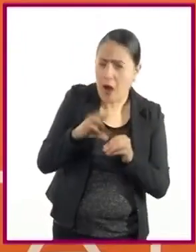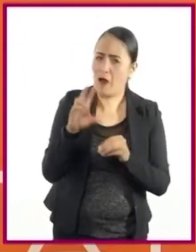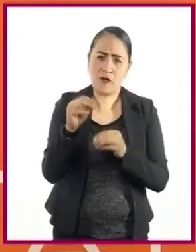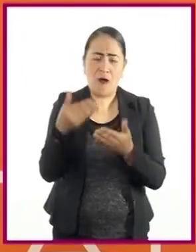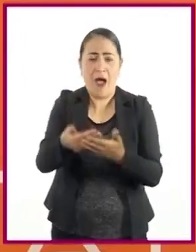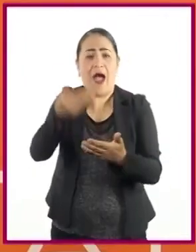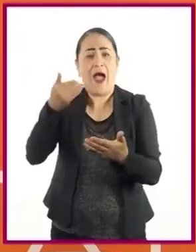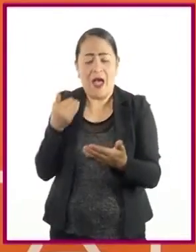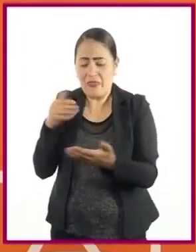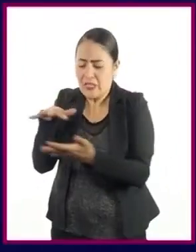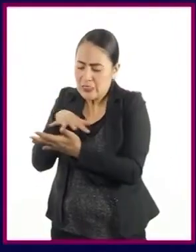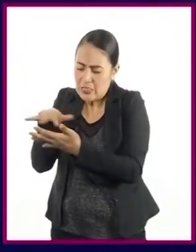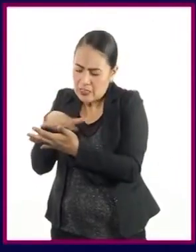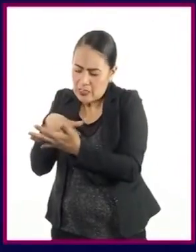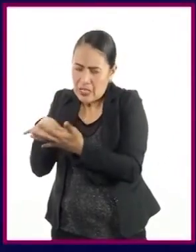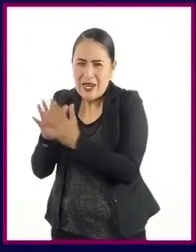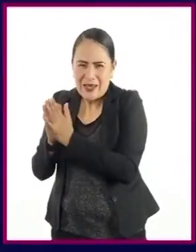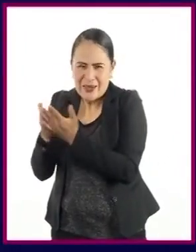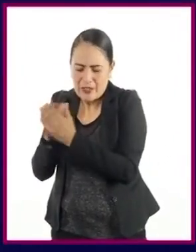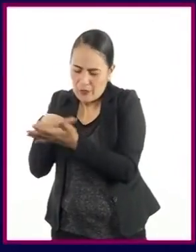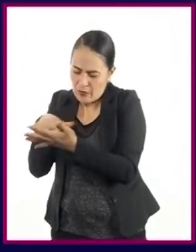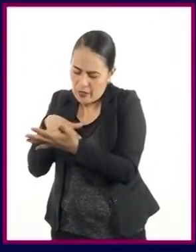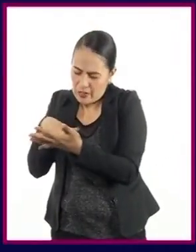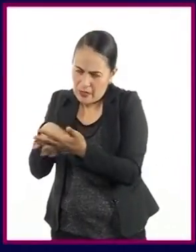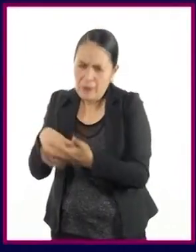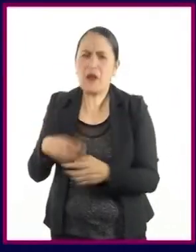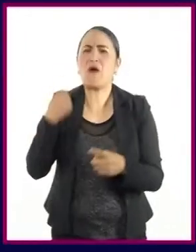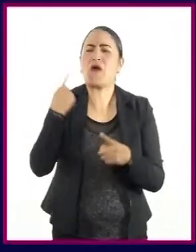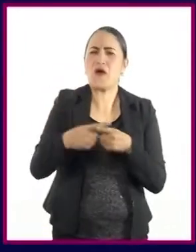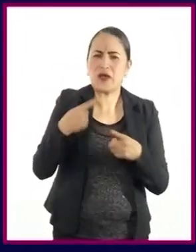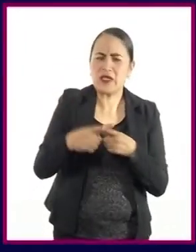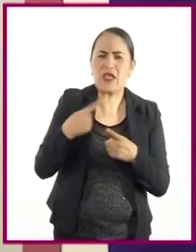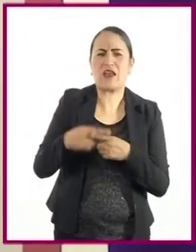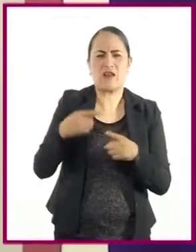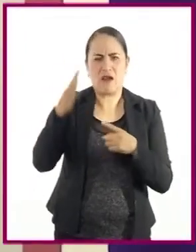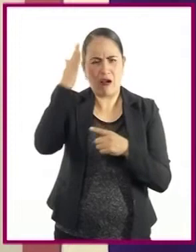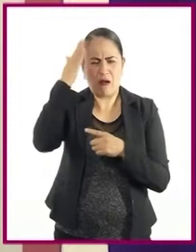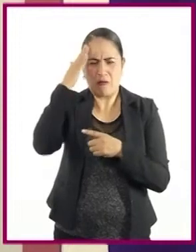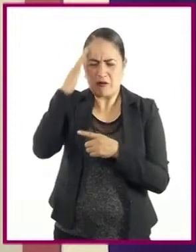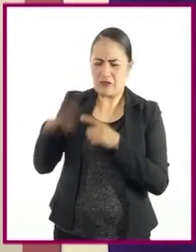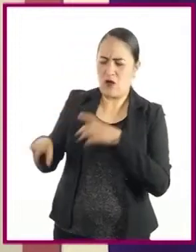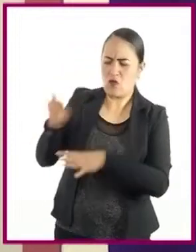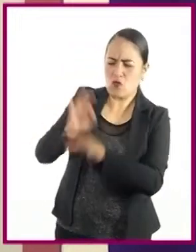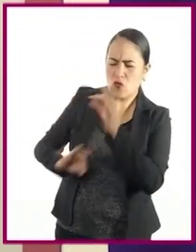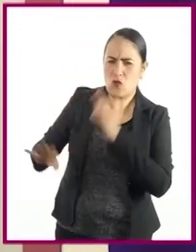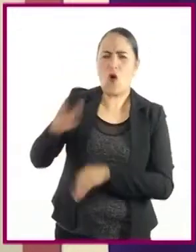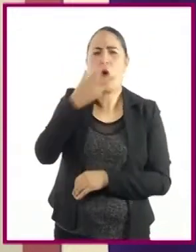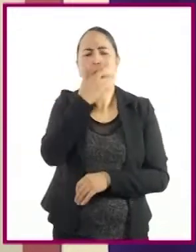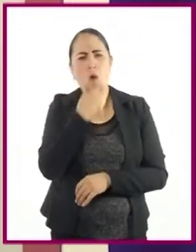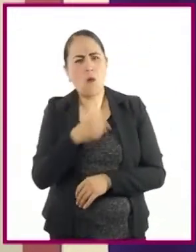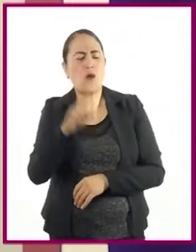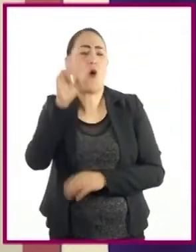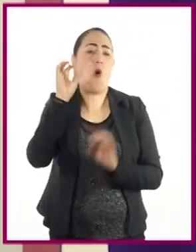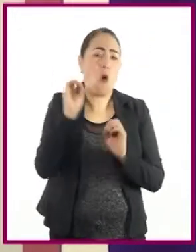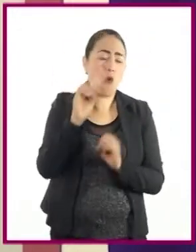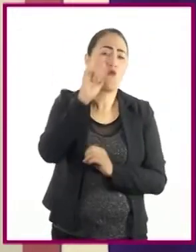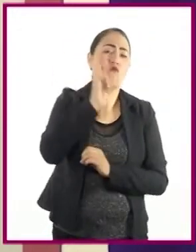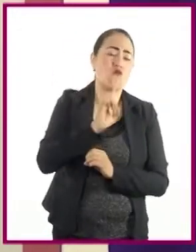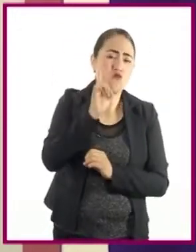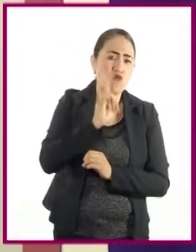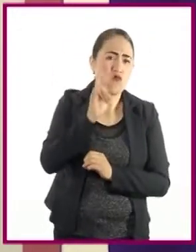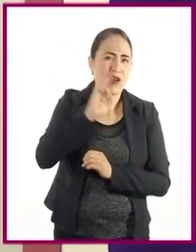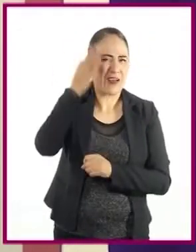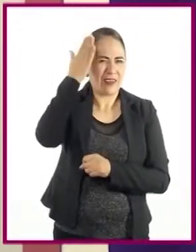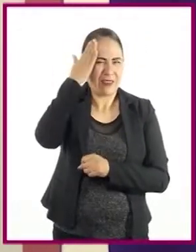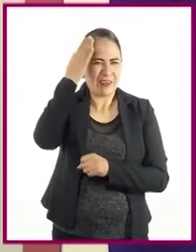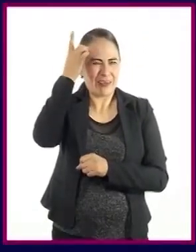de la misma obra. ¿Y quién decidió y escribió esa información? La o el dramaturgo, es decir, quien